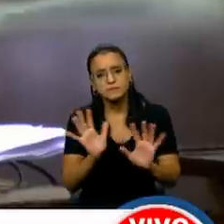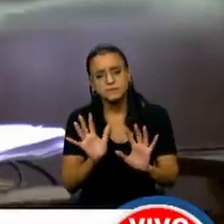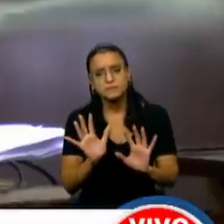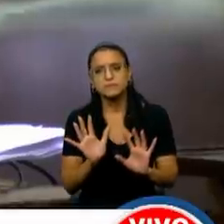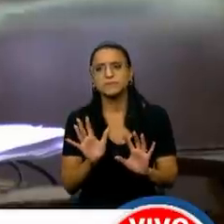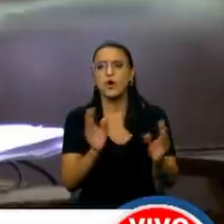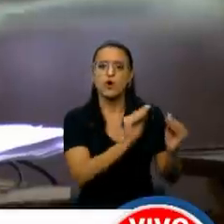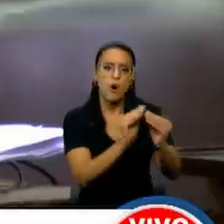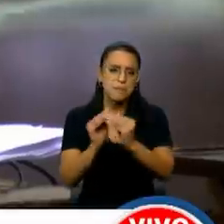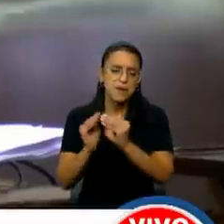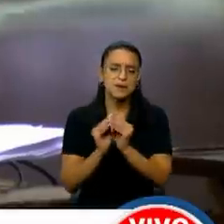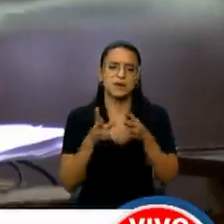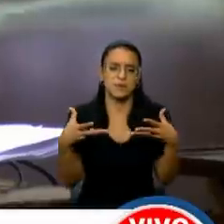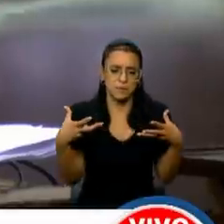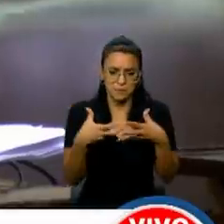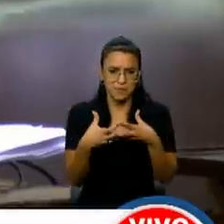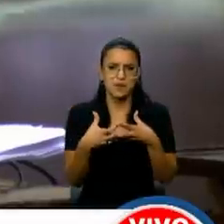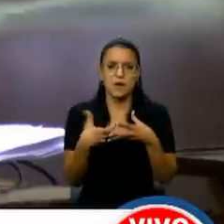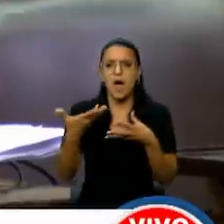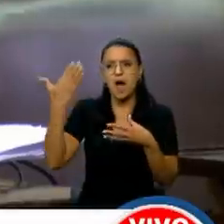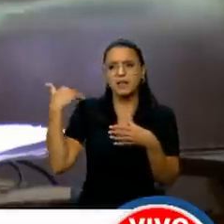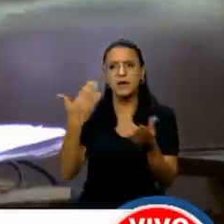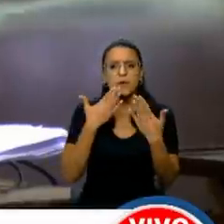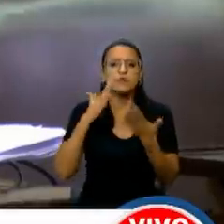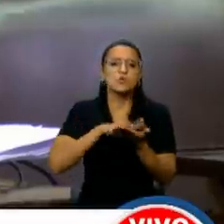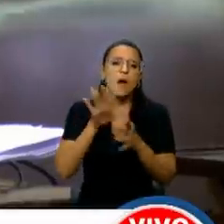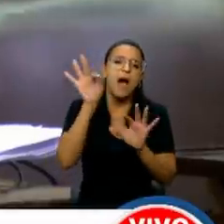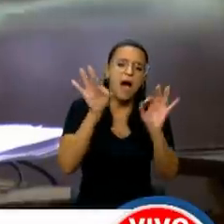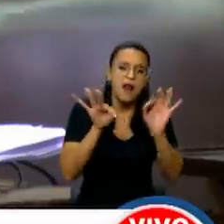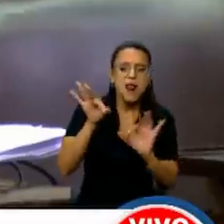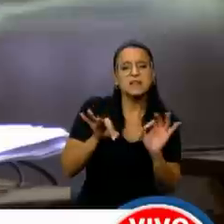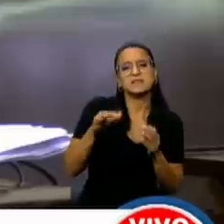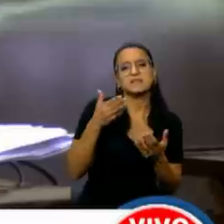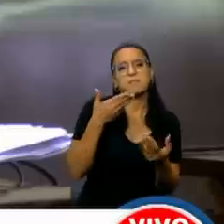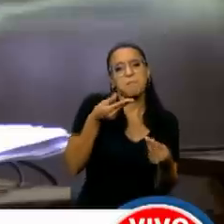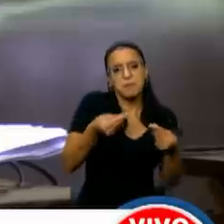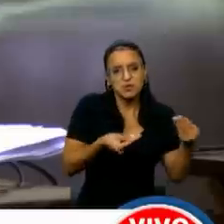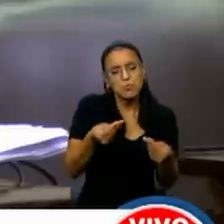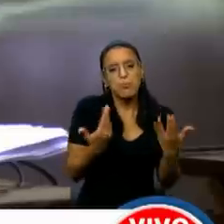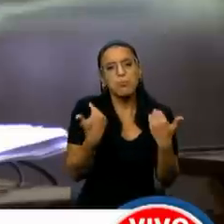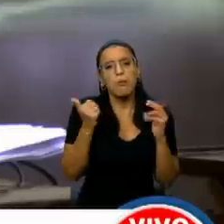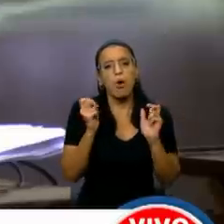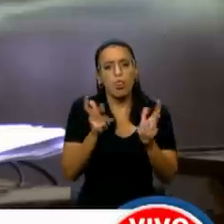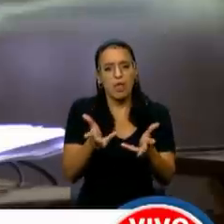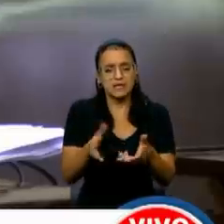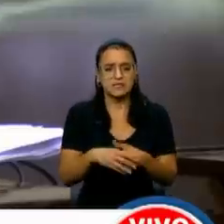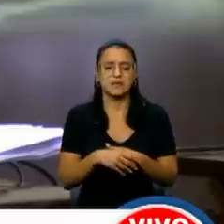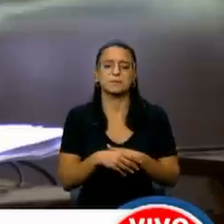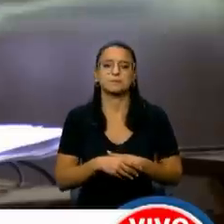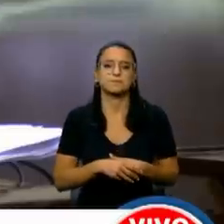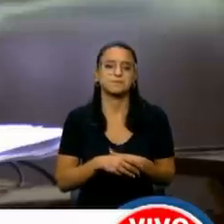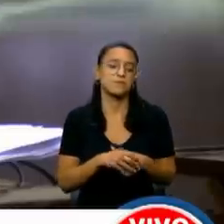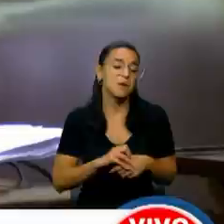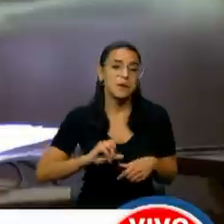compañeros de interbloque preopinante respecto de los análisis del presupuesto podemos decir que lo más de